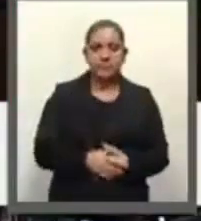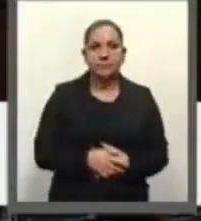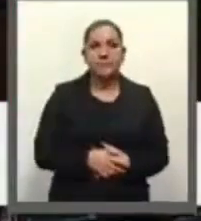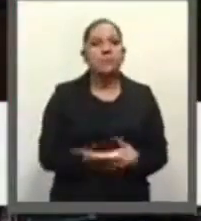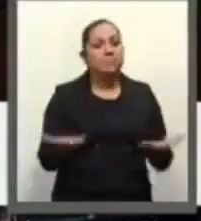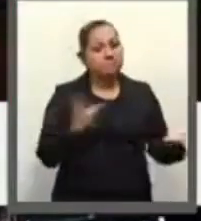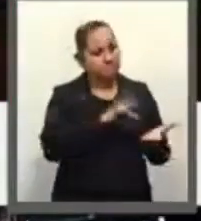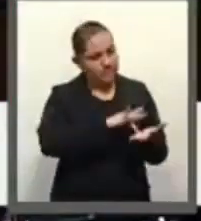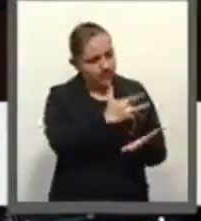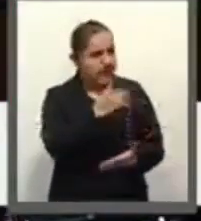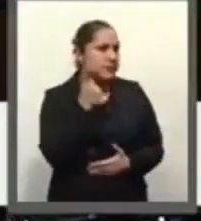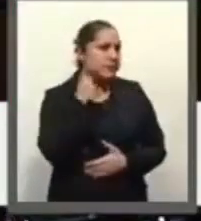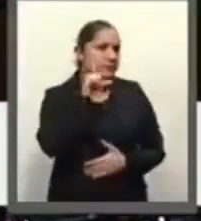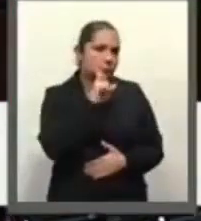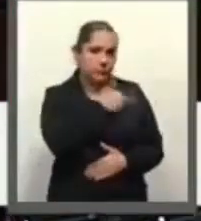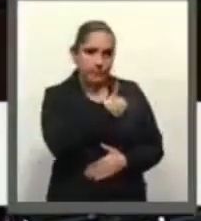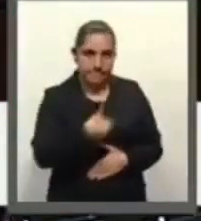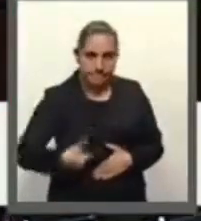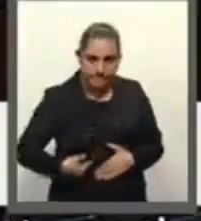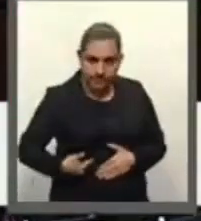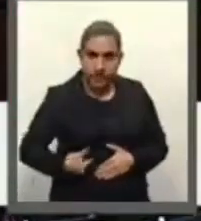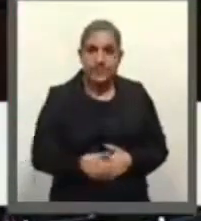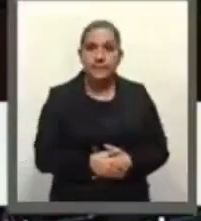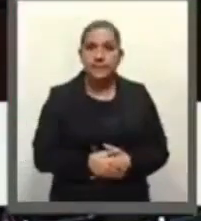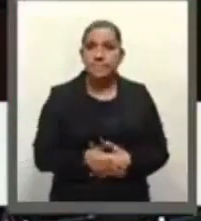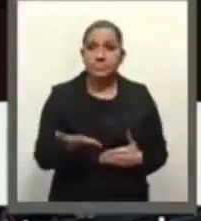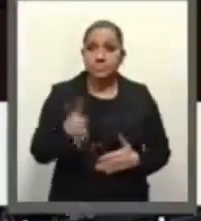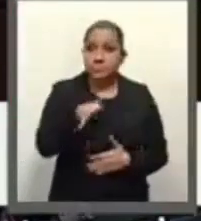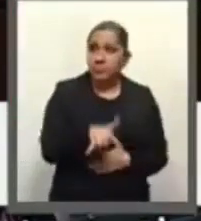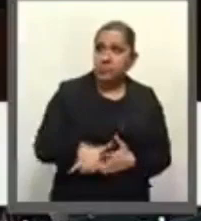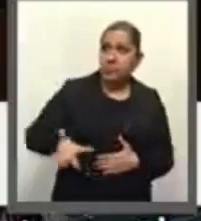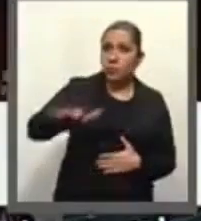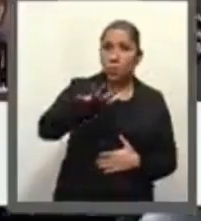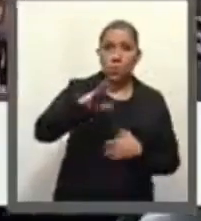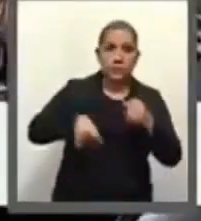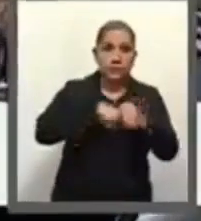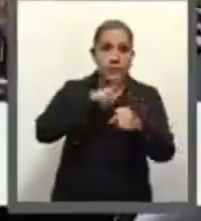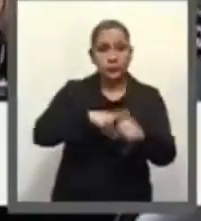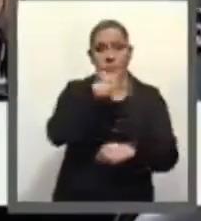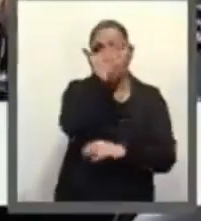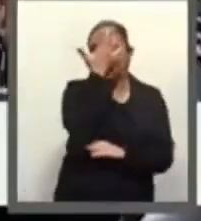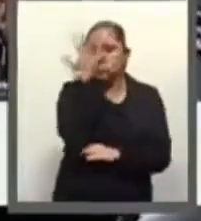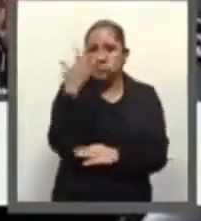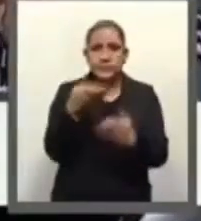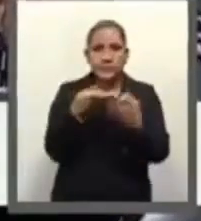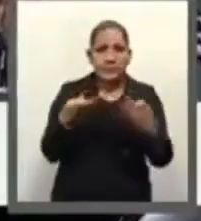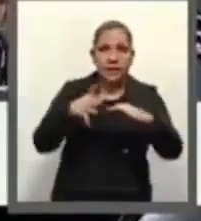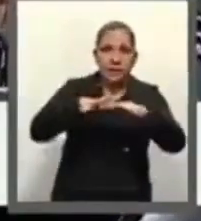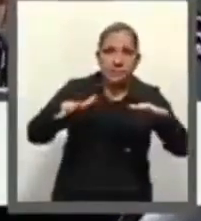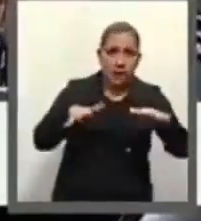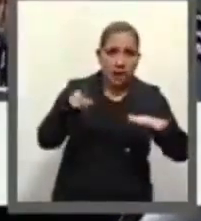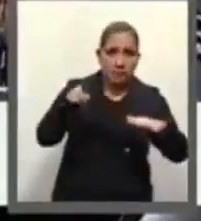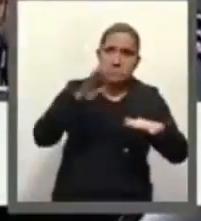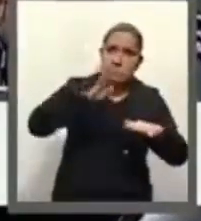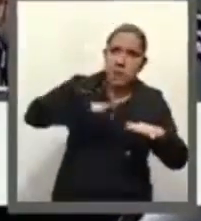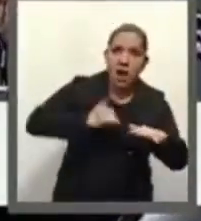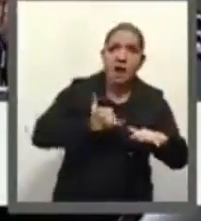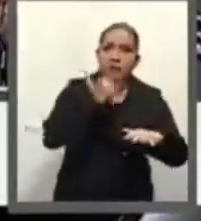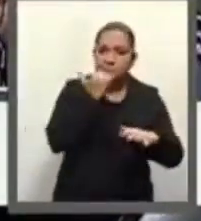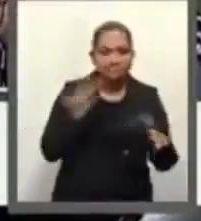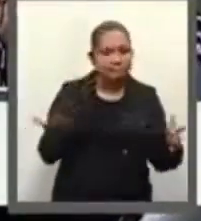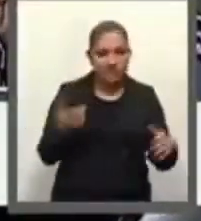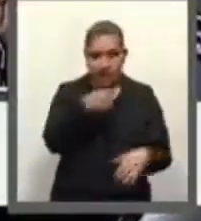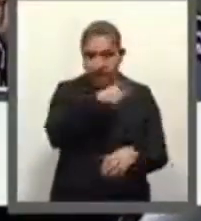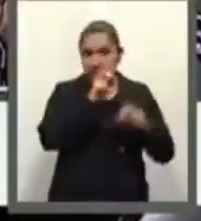Gracias, diputada presidenta. La naturaleza no se equivoca. En Chiapas hay 3 aeropuertos que nos lo hicieron en 50